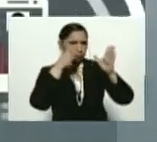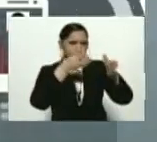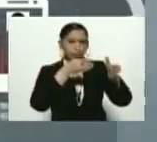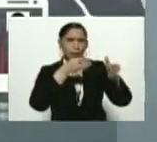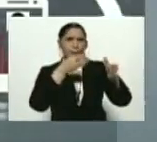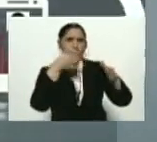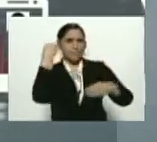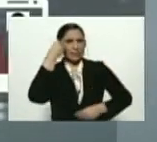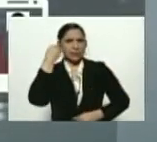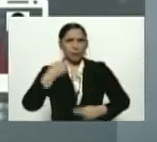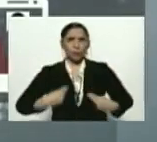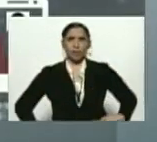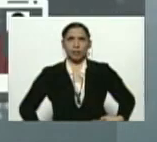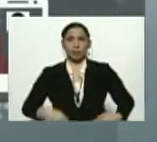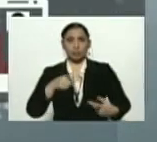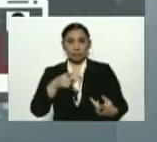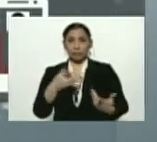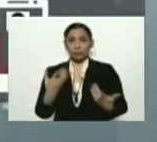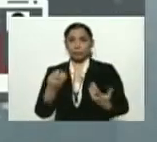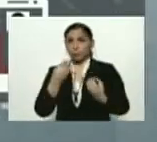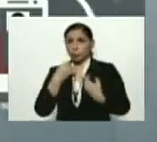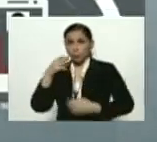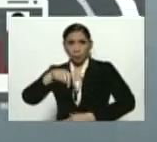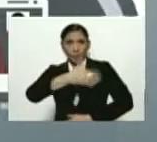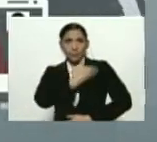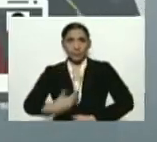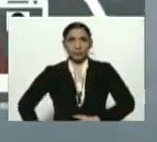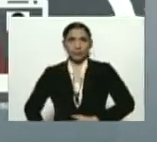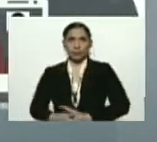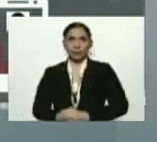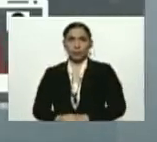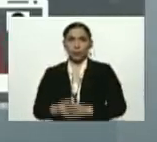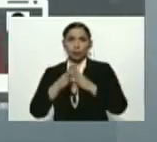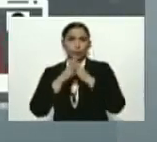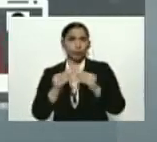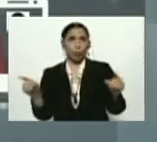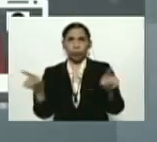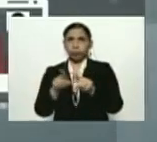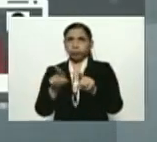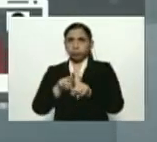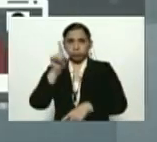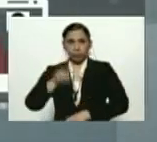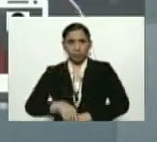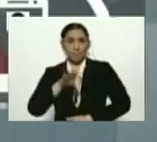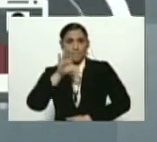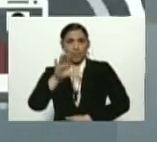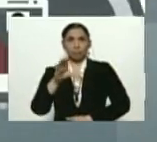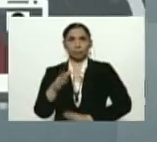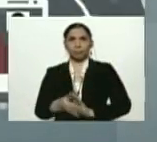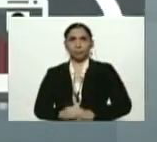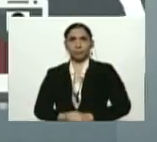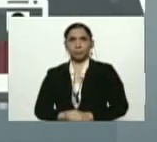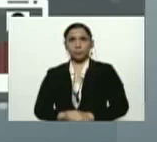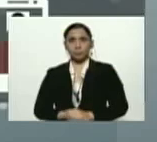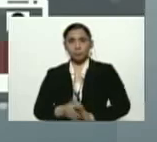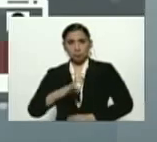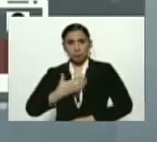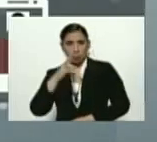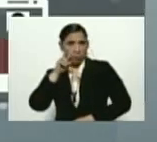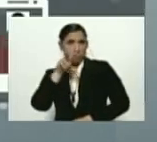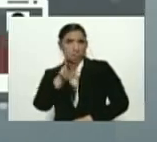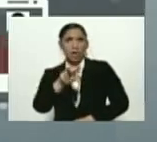esta pandemia. Y bueno, hoy el presidente, como todo el país lo pudo ver a través de los medios de